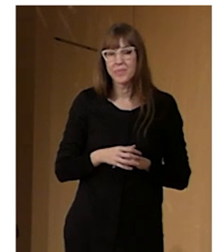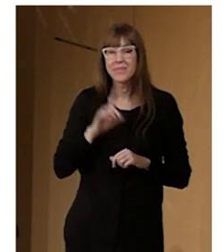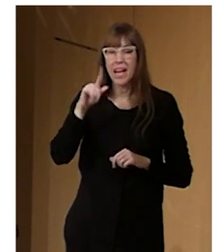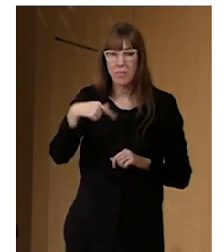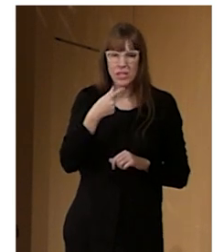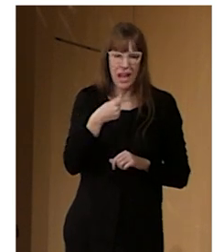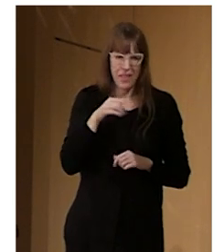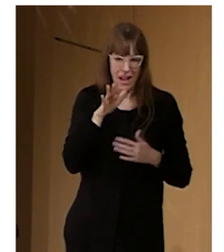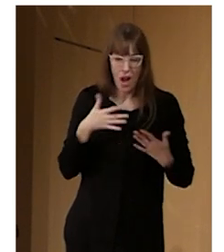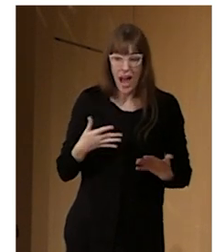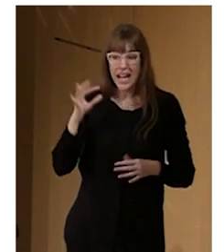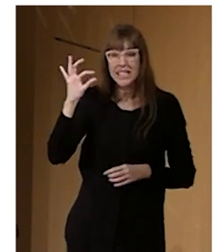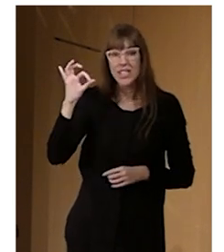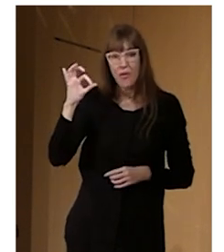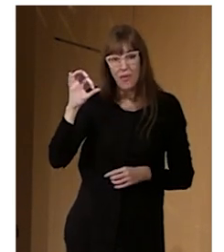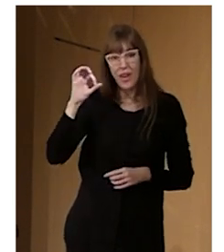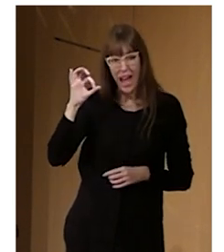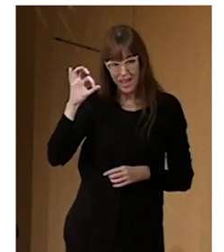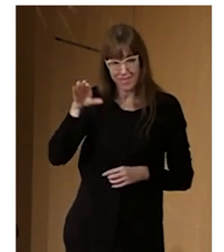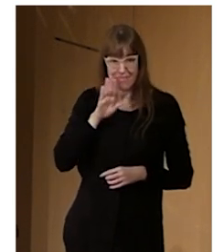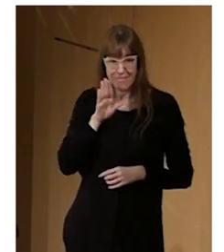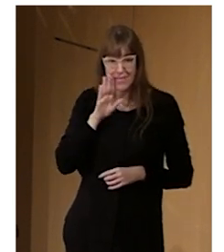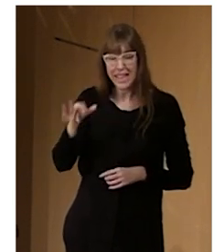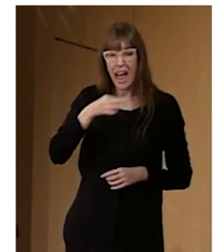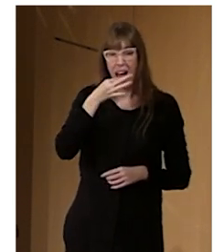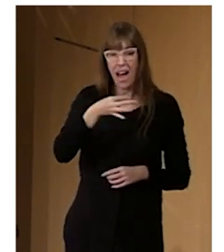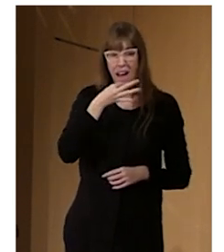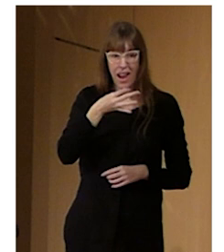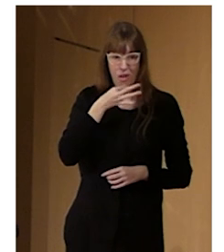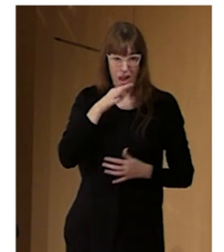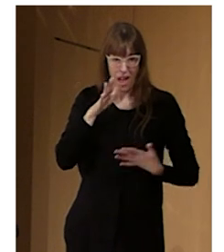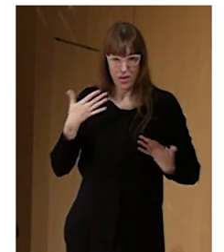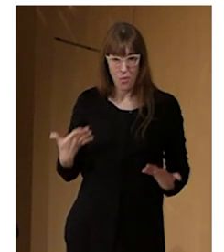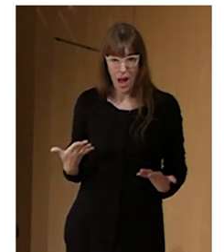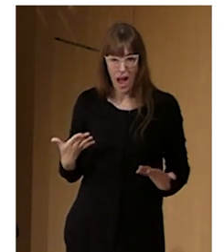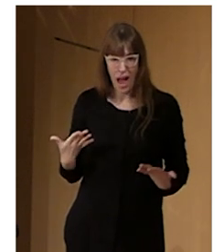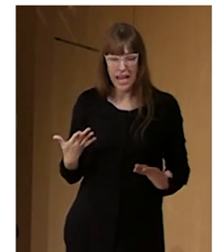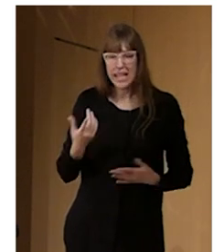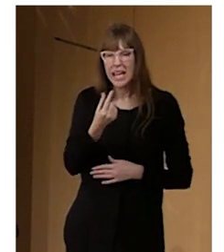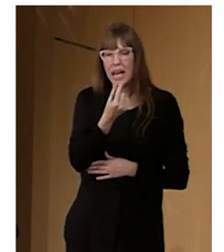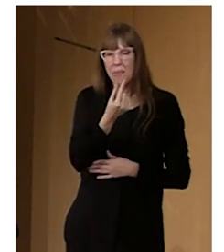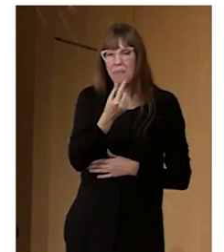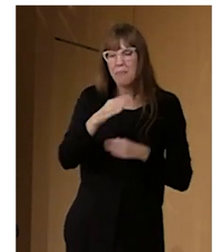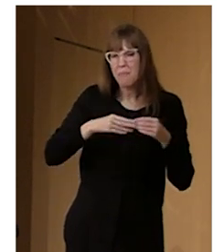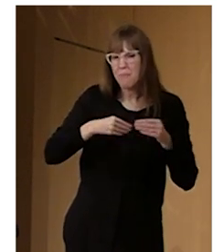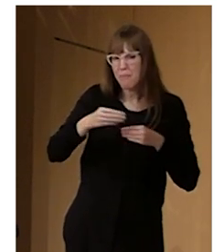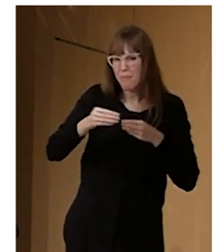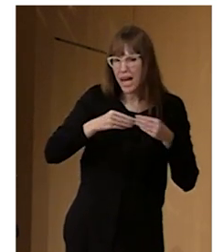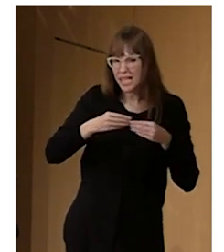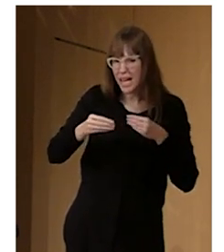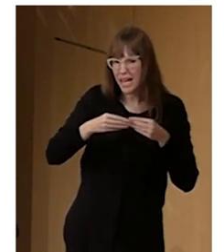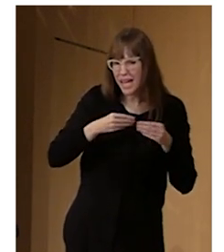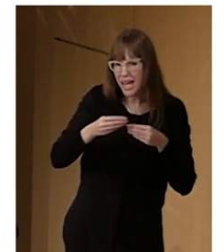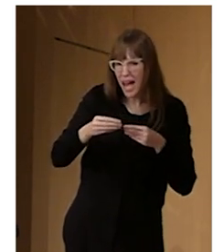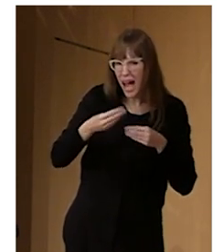comentar ahora Sofía Martínez Villar que es la narradora actual se encarga también de diseñar un material un material unos recursos